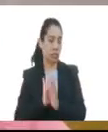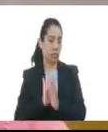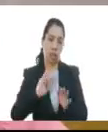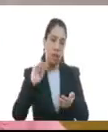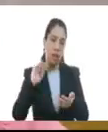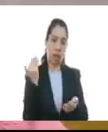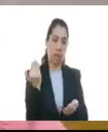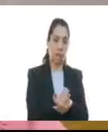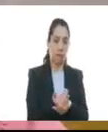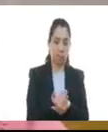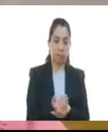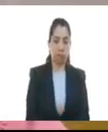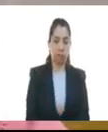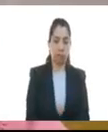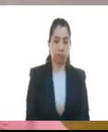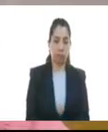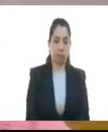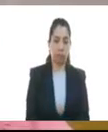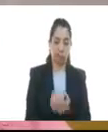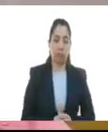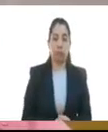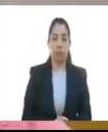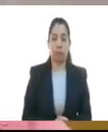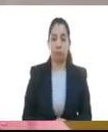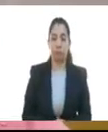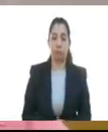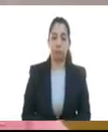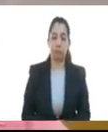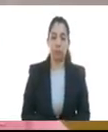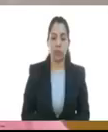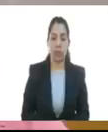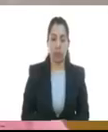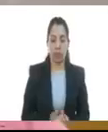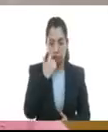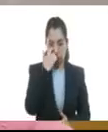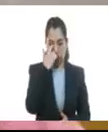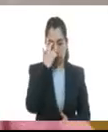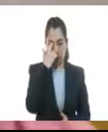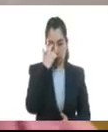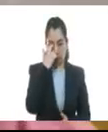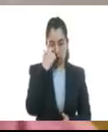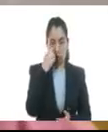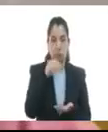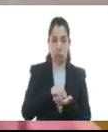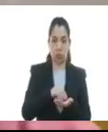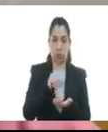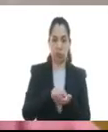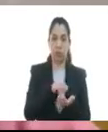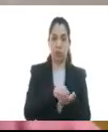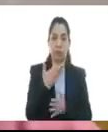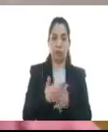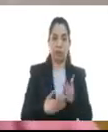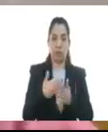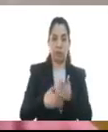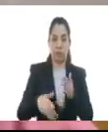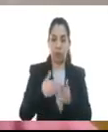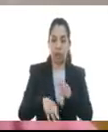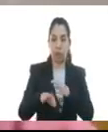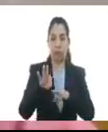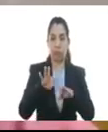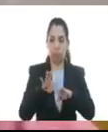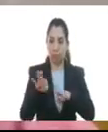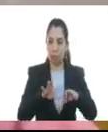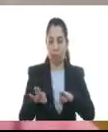y discriminadas, pero hay mucha todavía tarea por hacer, de manera en que confiamos en que ustedes